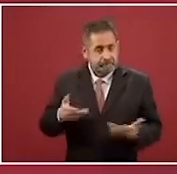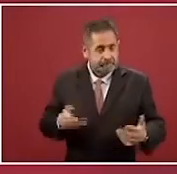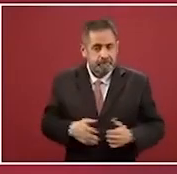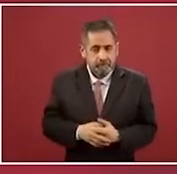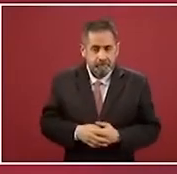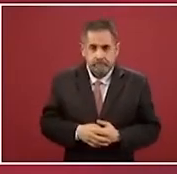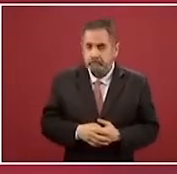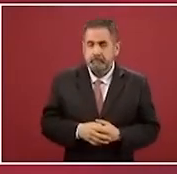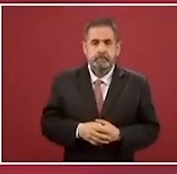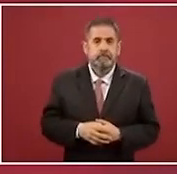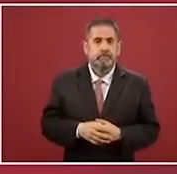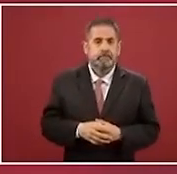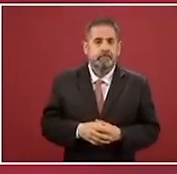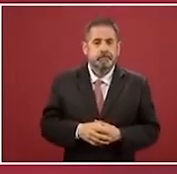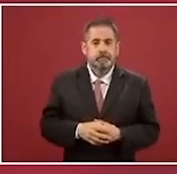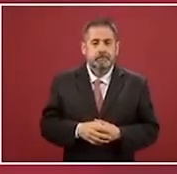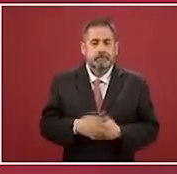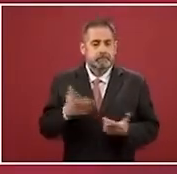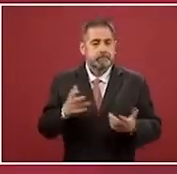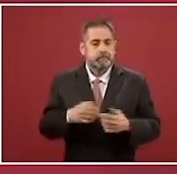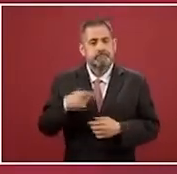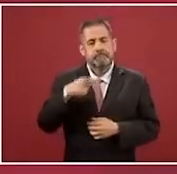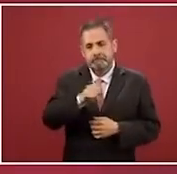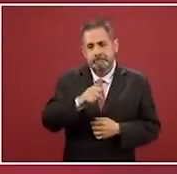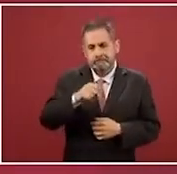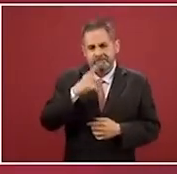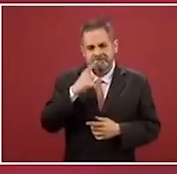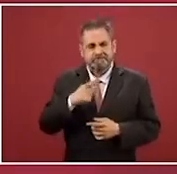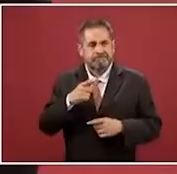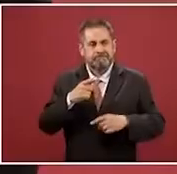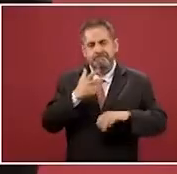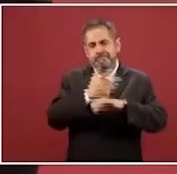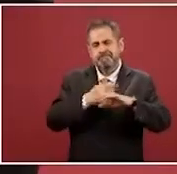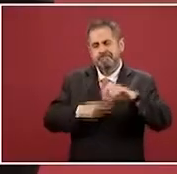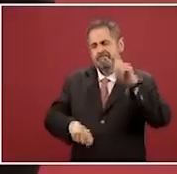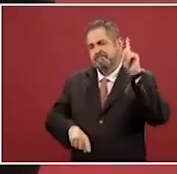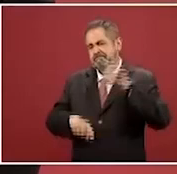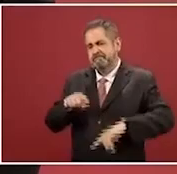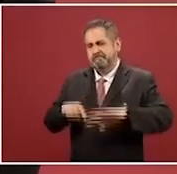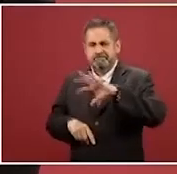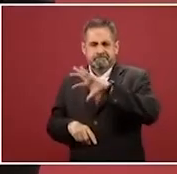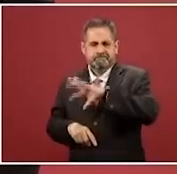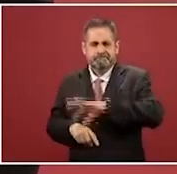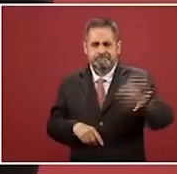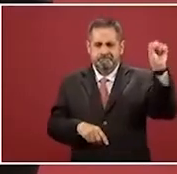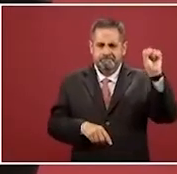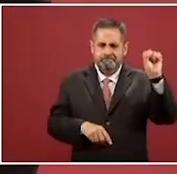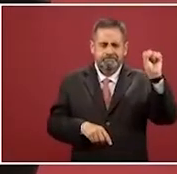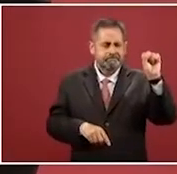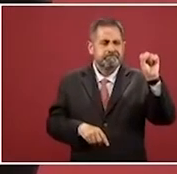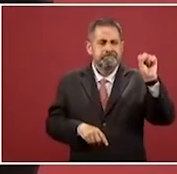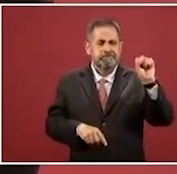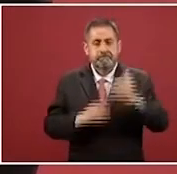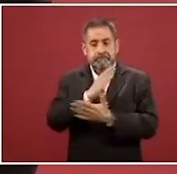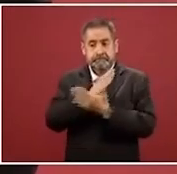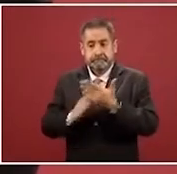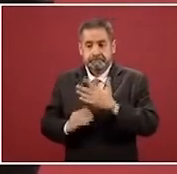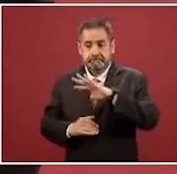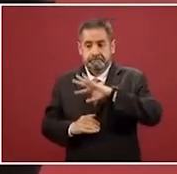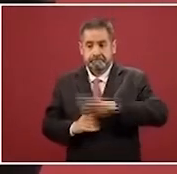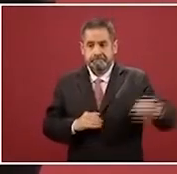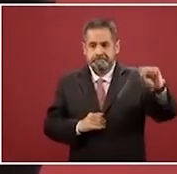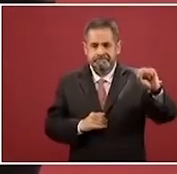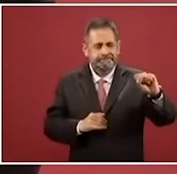Y bueno, fue cuando el gran zarpazo, cuando nos quitaron más de la mitad de nuestro